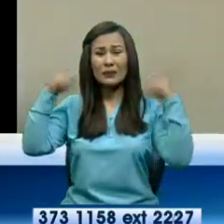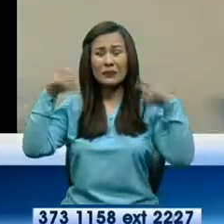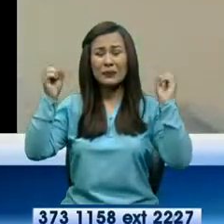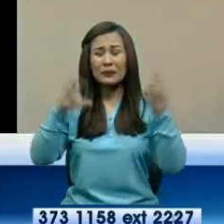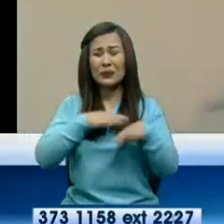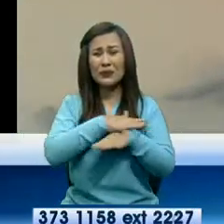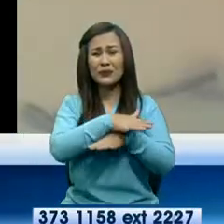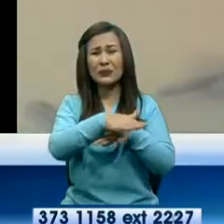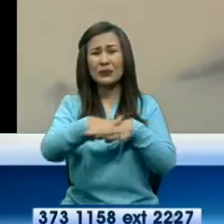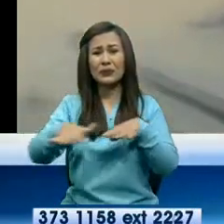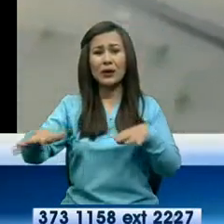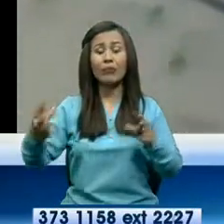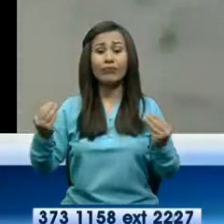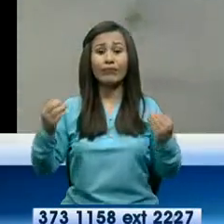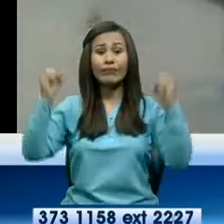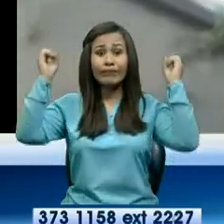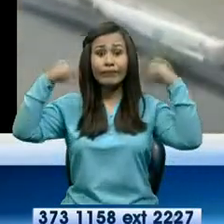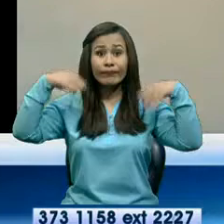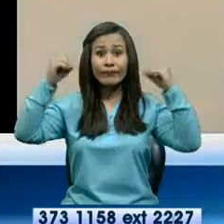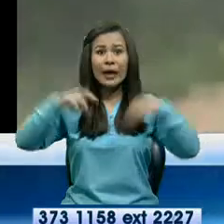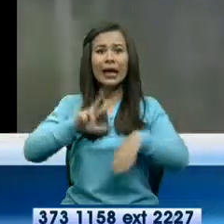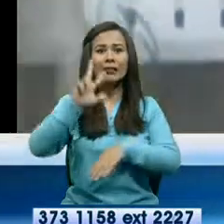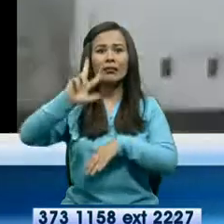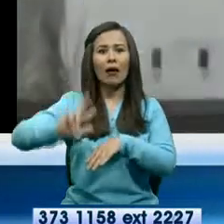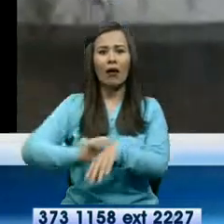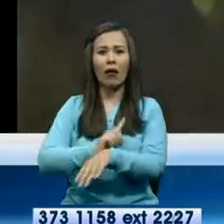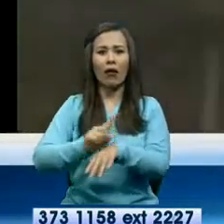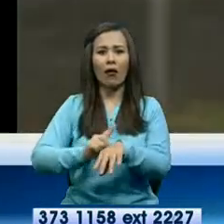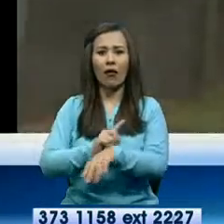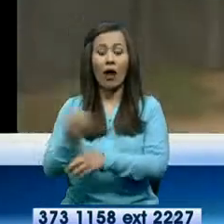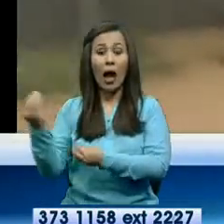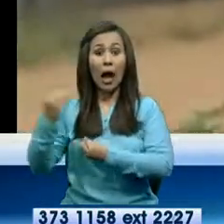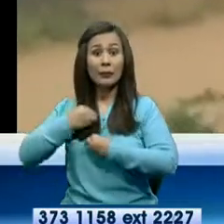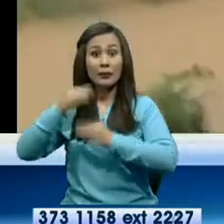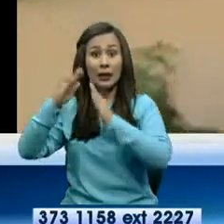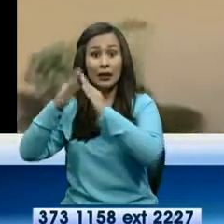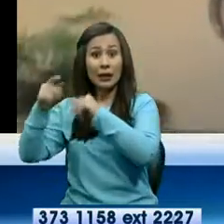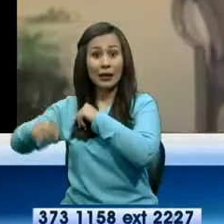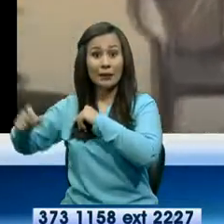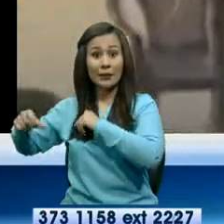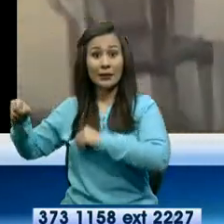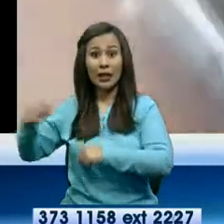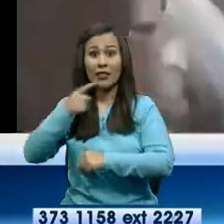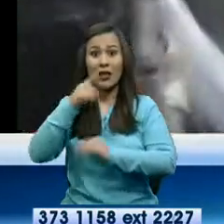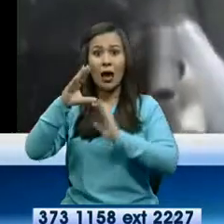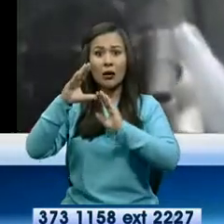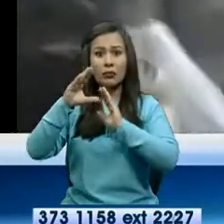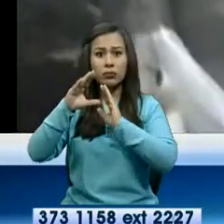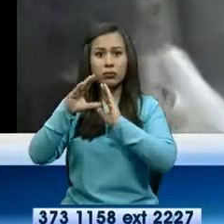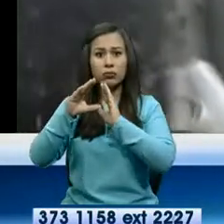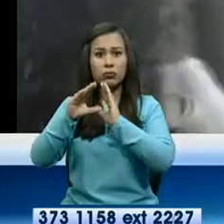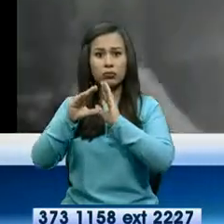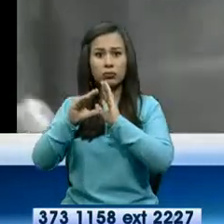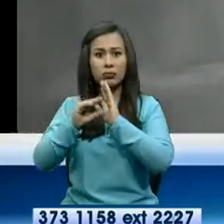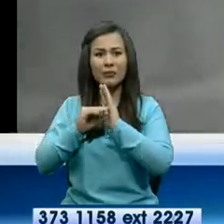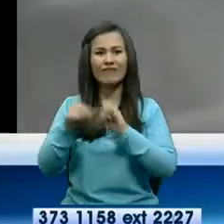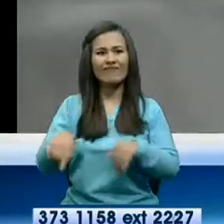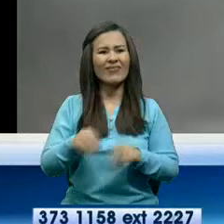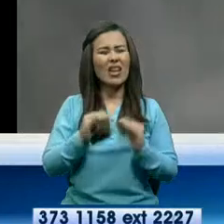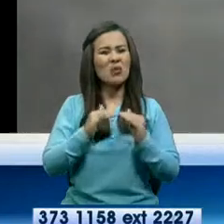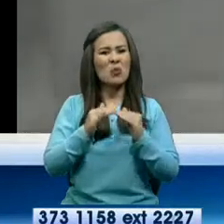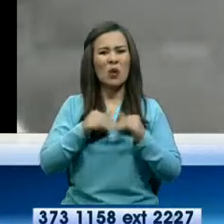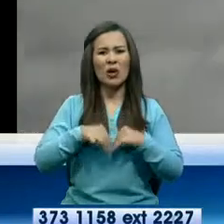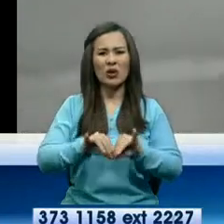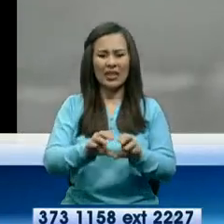Las precipitaciones duraron 3 horas y, según reportes de los moradores, al bajar el nivel del agua quedó sedimento y restos